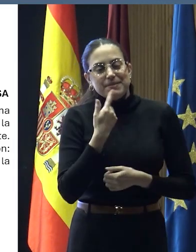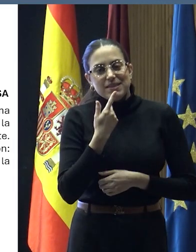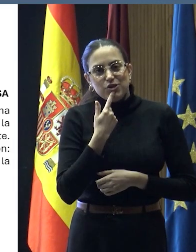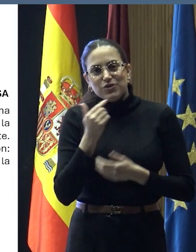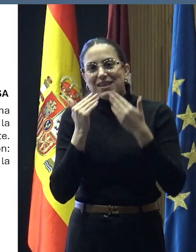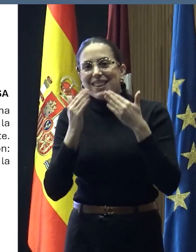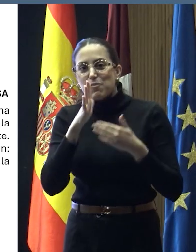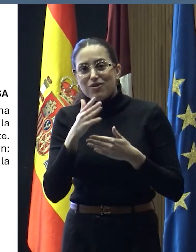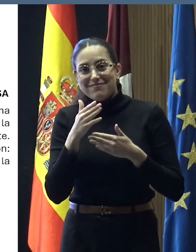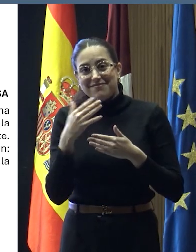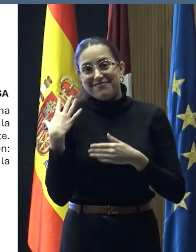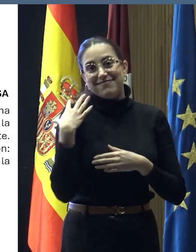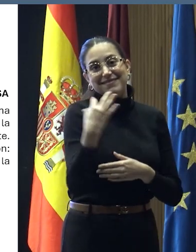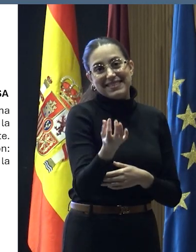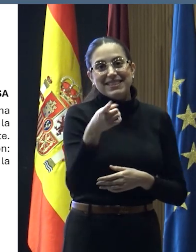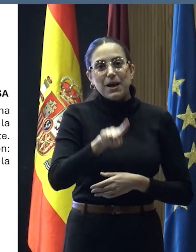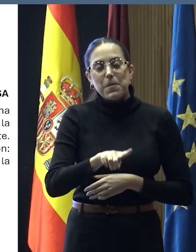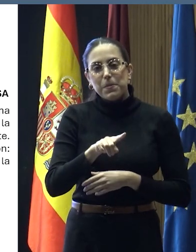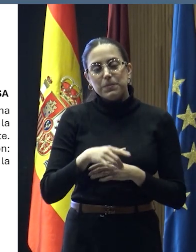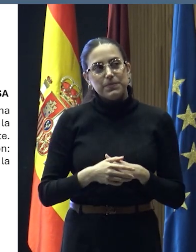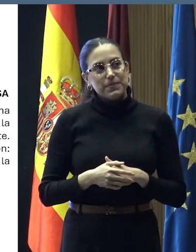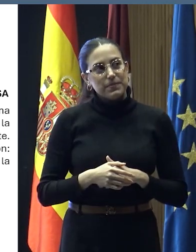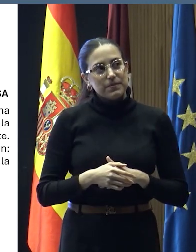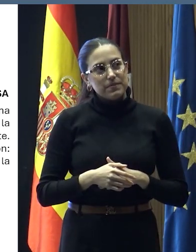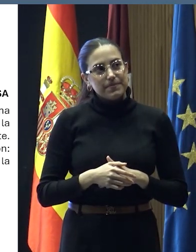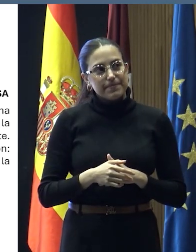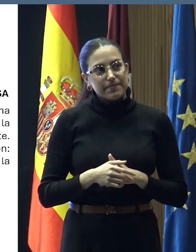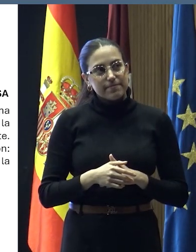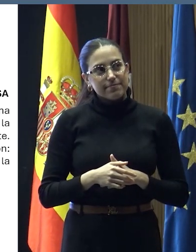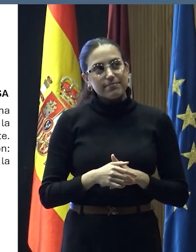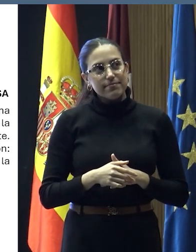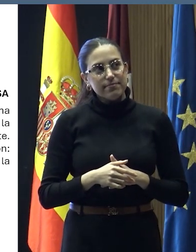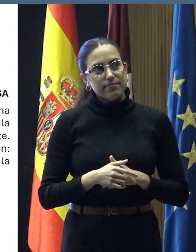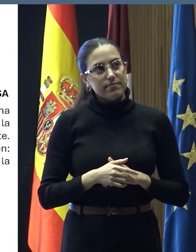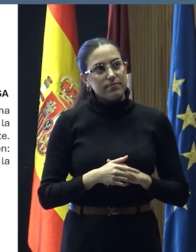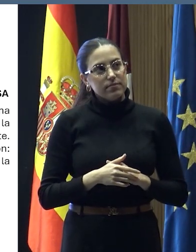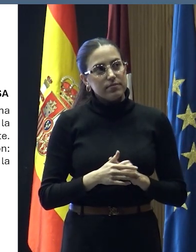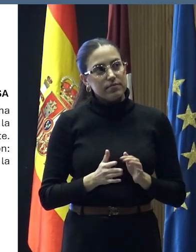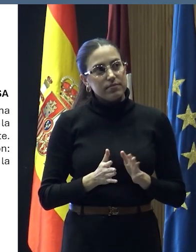por invitarme, pero también muchas de